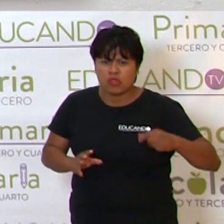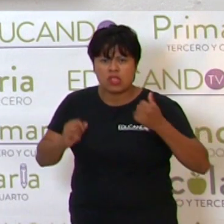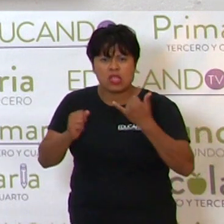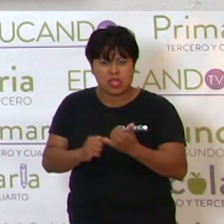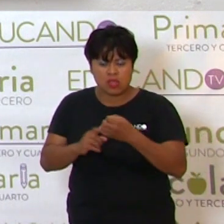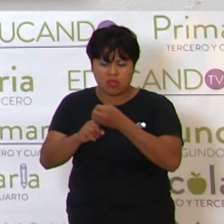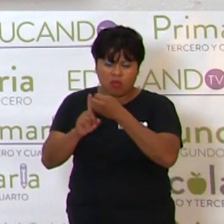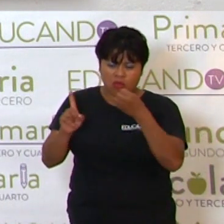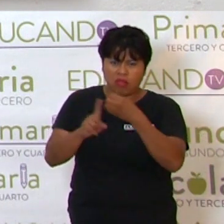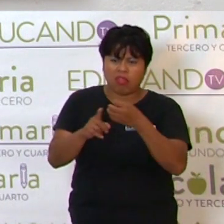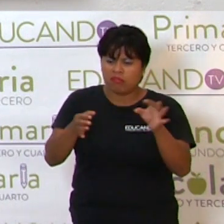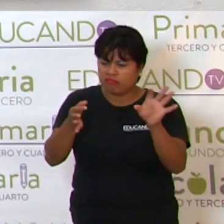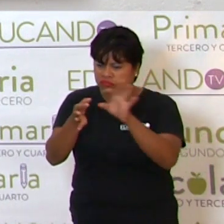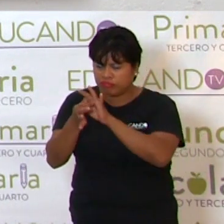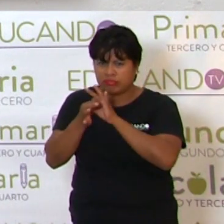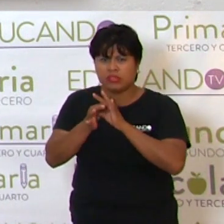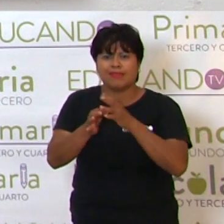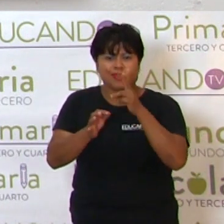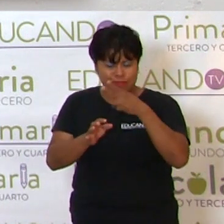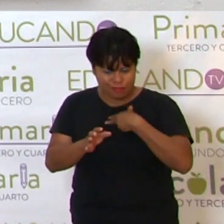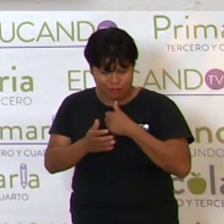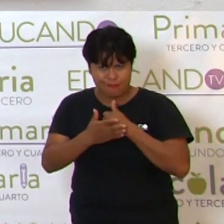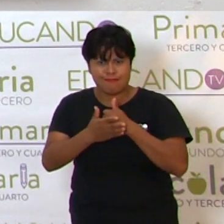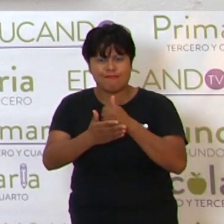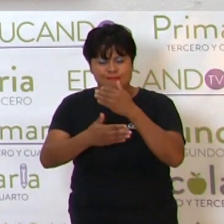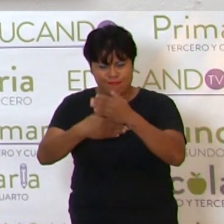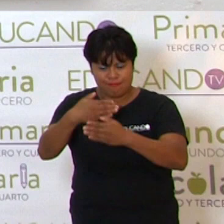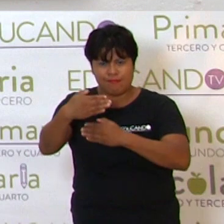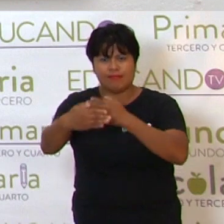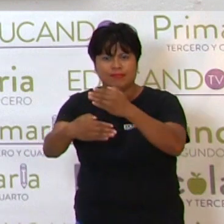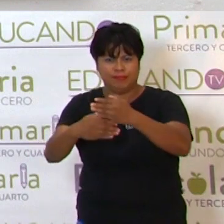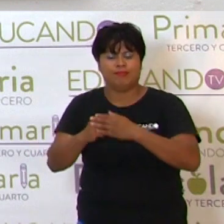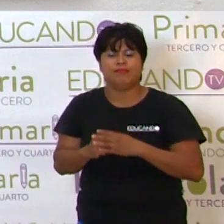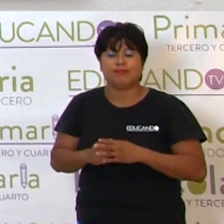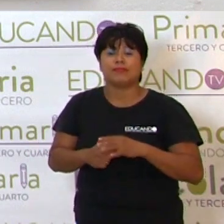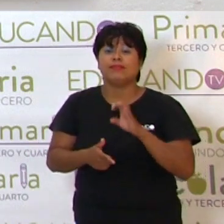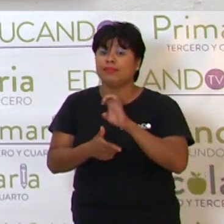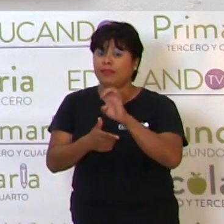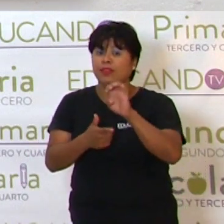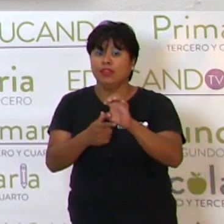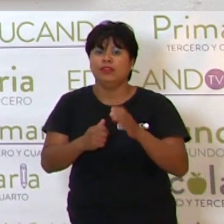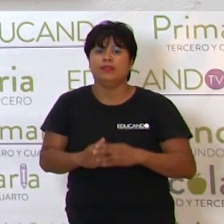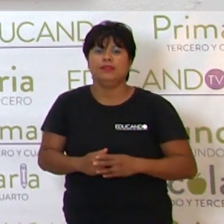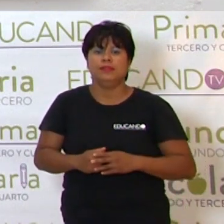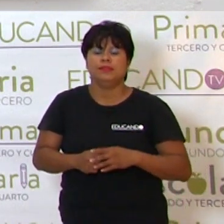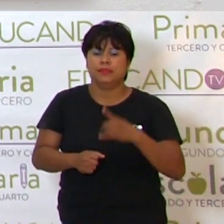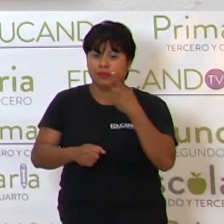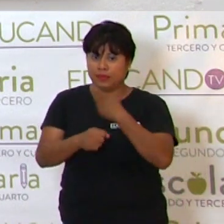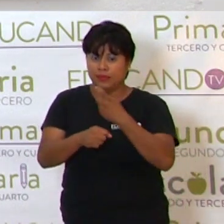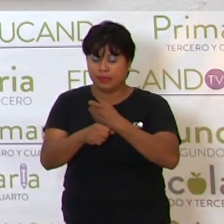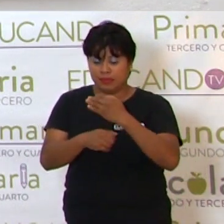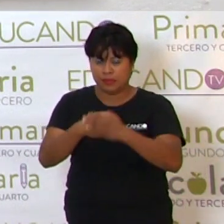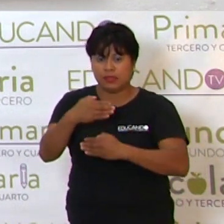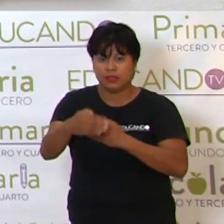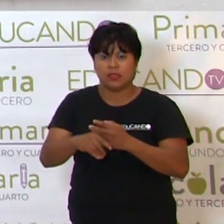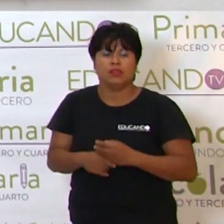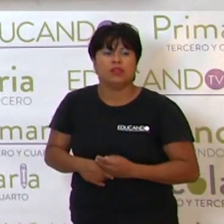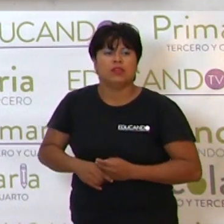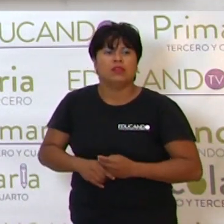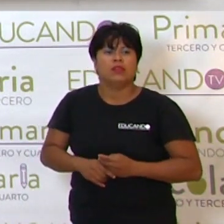organización, pero yo los voy a guiar paso a paso. Entonces, el primer paso, una vez que